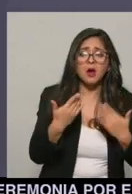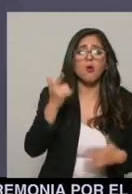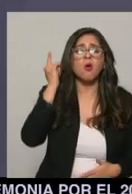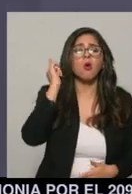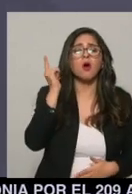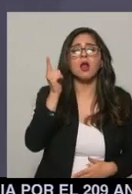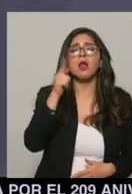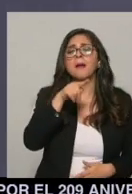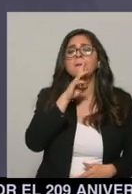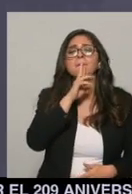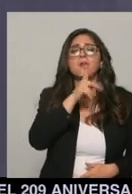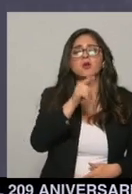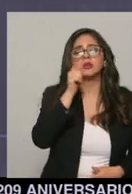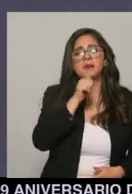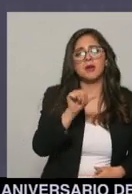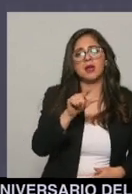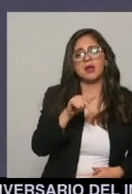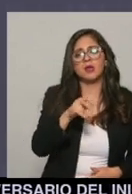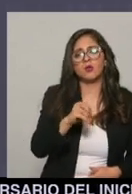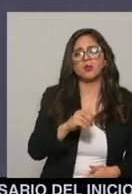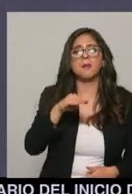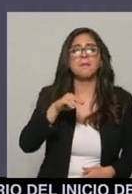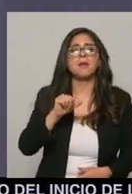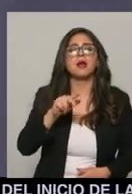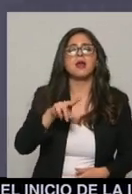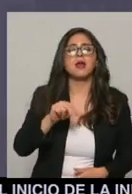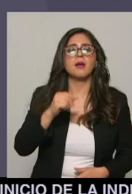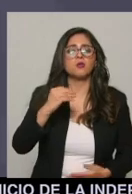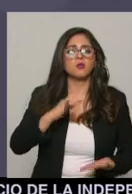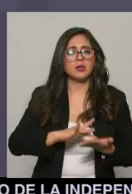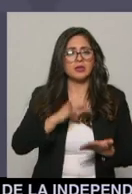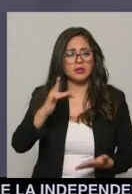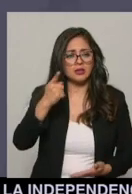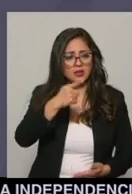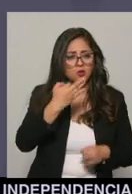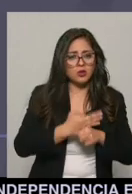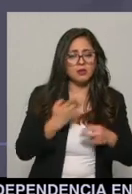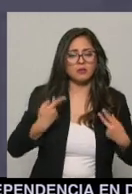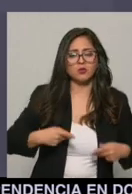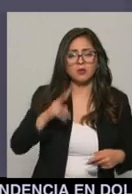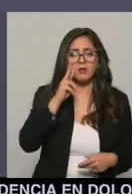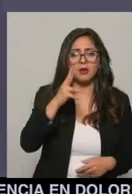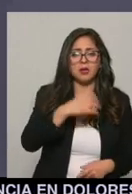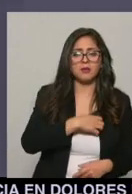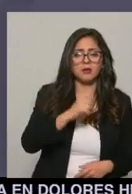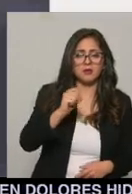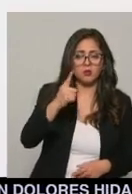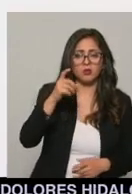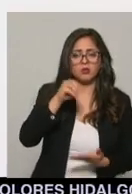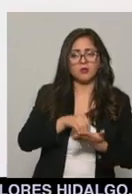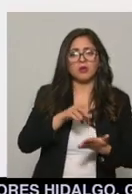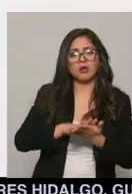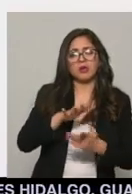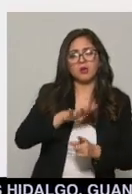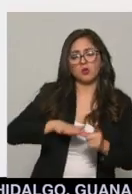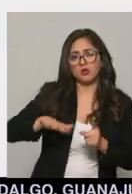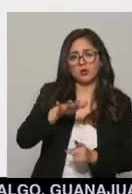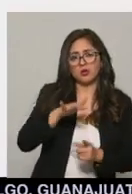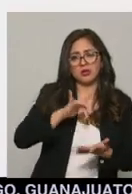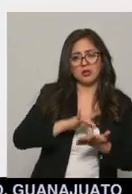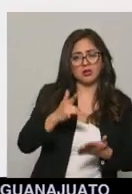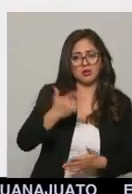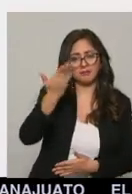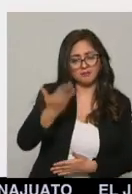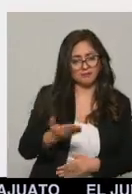deseamos todo lo mejor, como siempre, Alejandro. Mariana, muchas gracias. Al auditorio de Capital 21 Agenda y Contexto, muchas gracias. Soy su